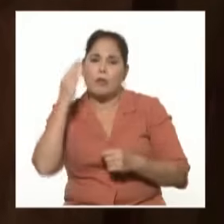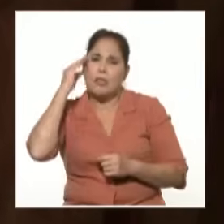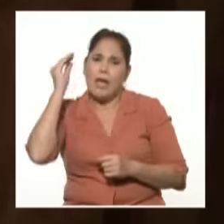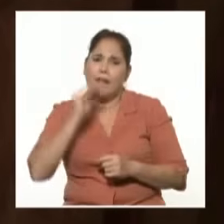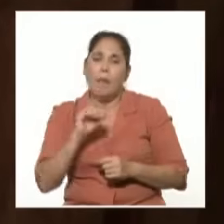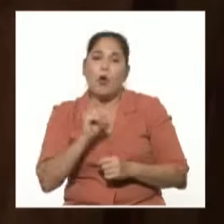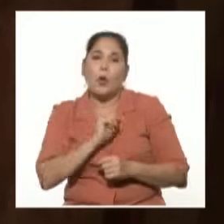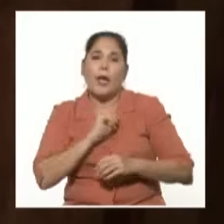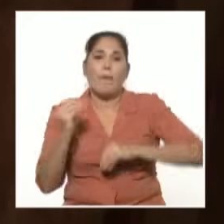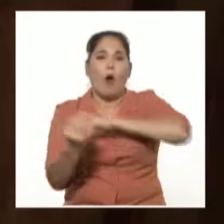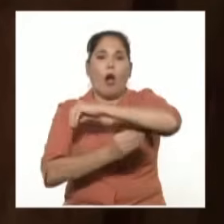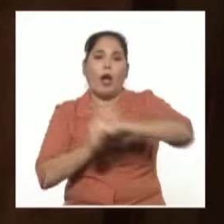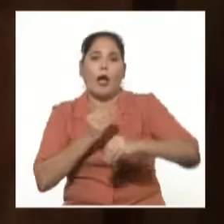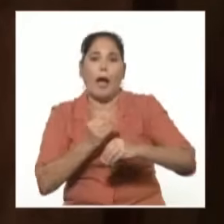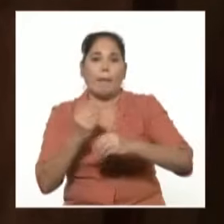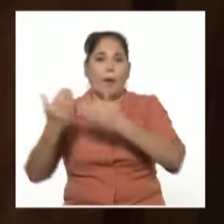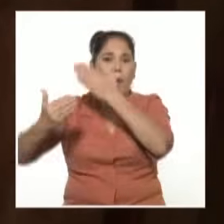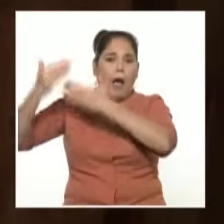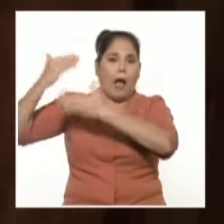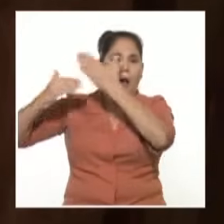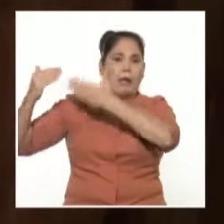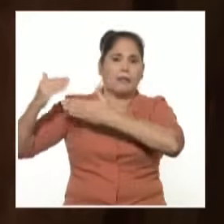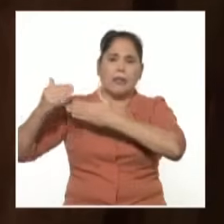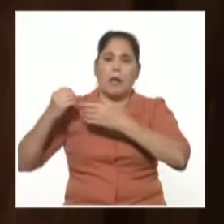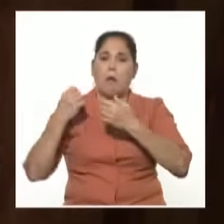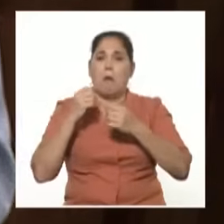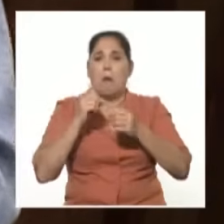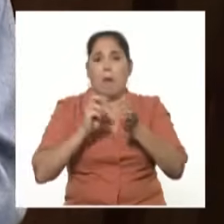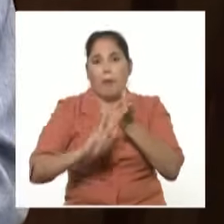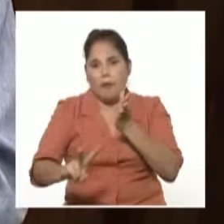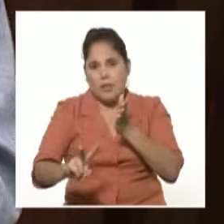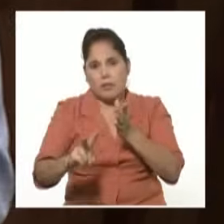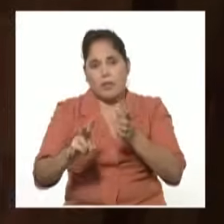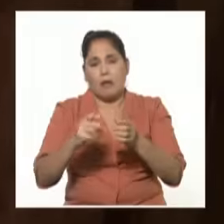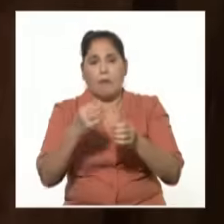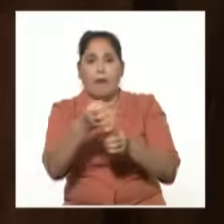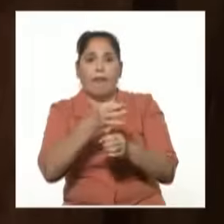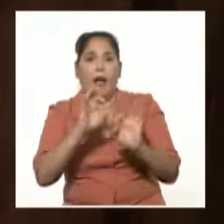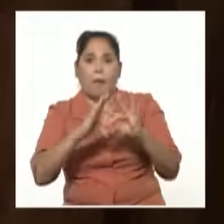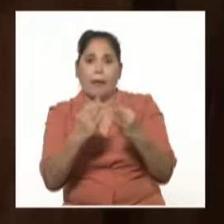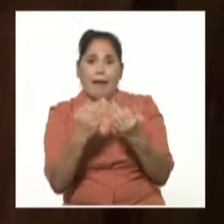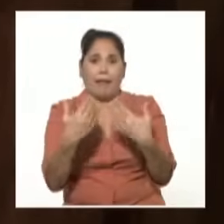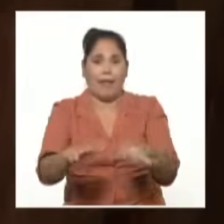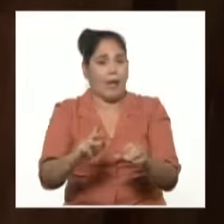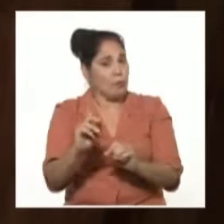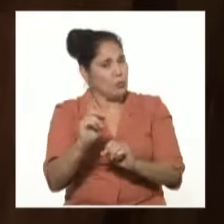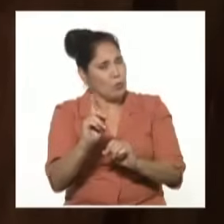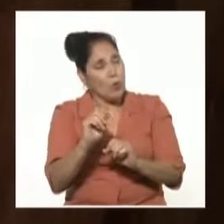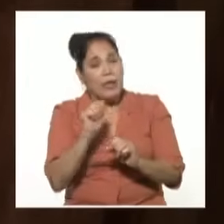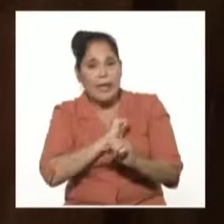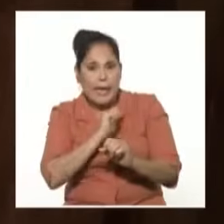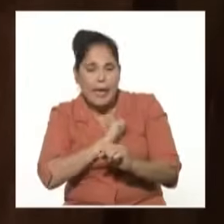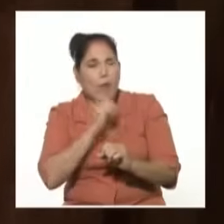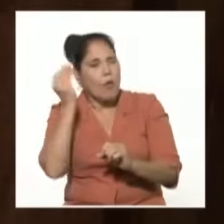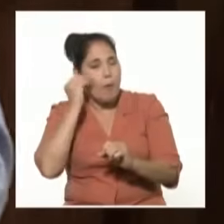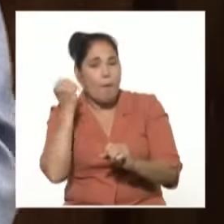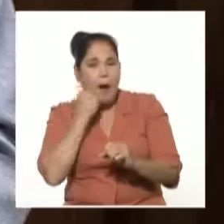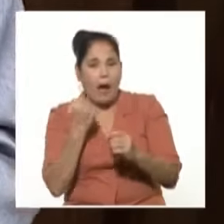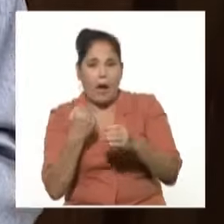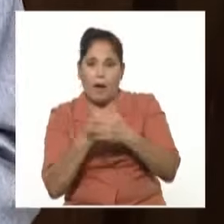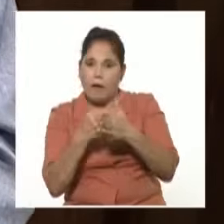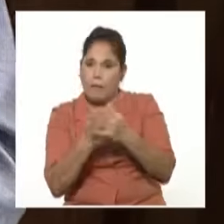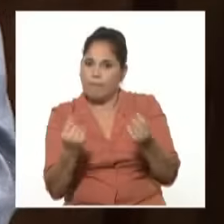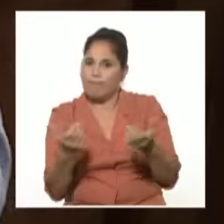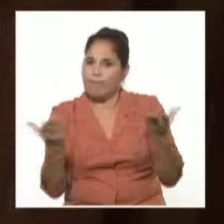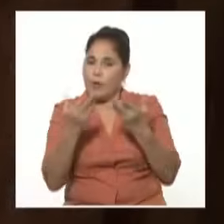una transición que deje detrás a territorios, a trabajadores ni a familias. Queremos y debemos impulsar una transición